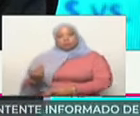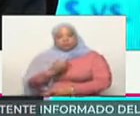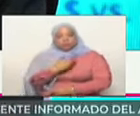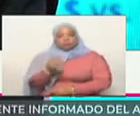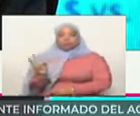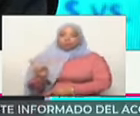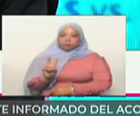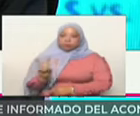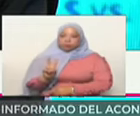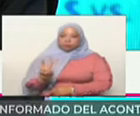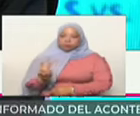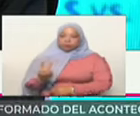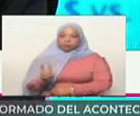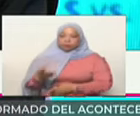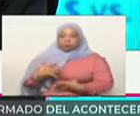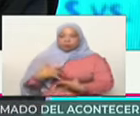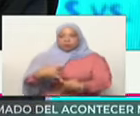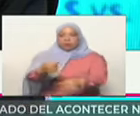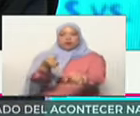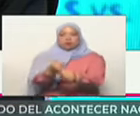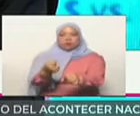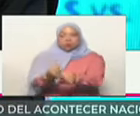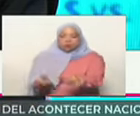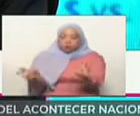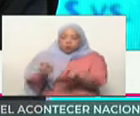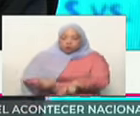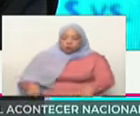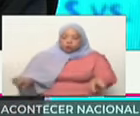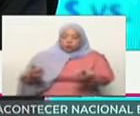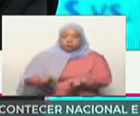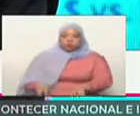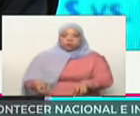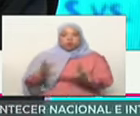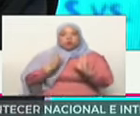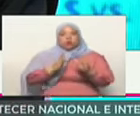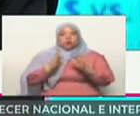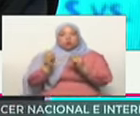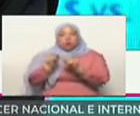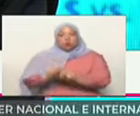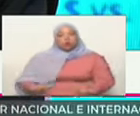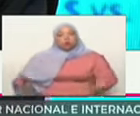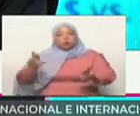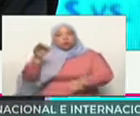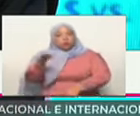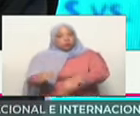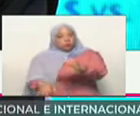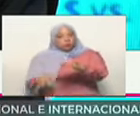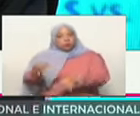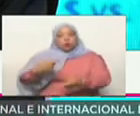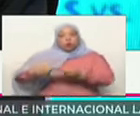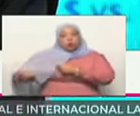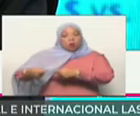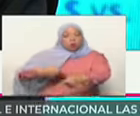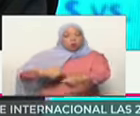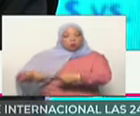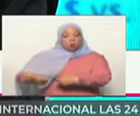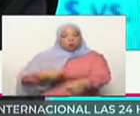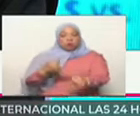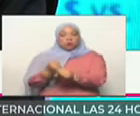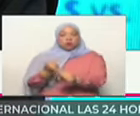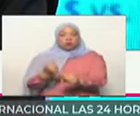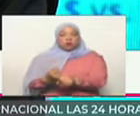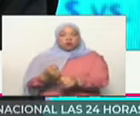Y estamos muy interesados. Yo he dado las instrucciones a los organismos competentes para que coordinen con los